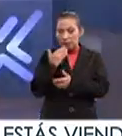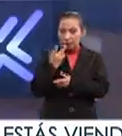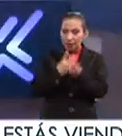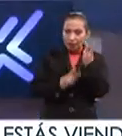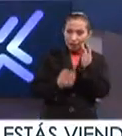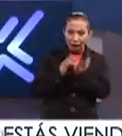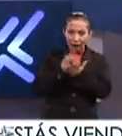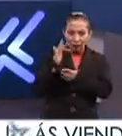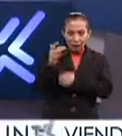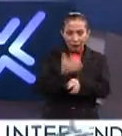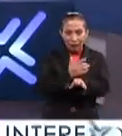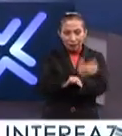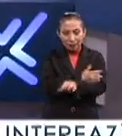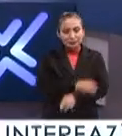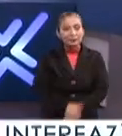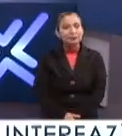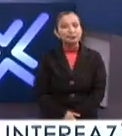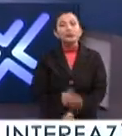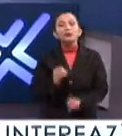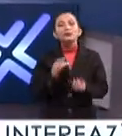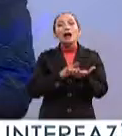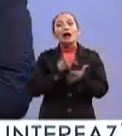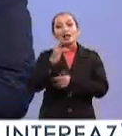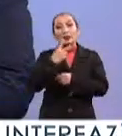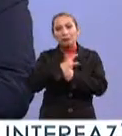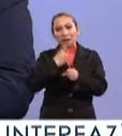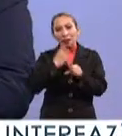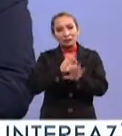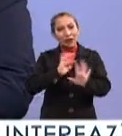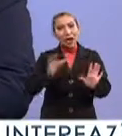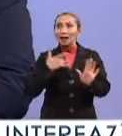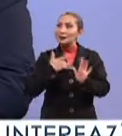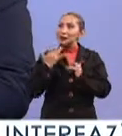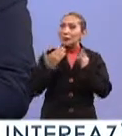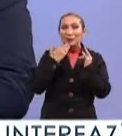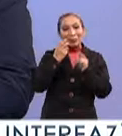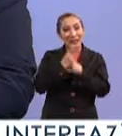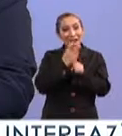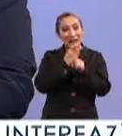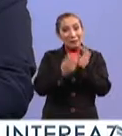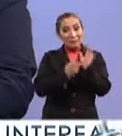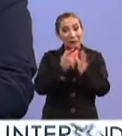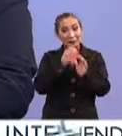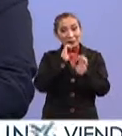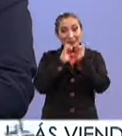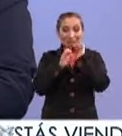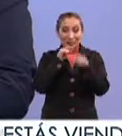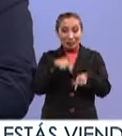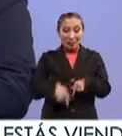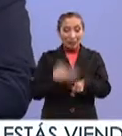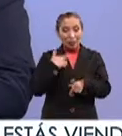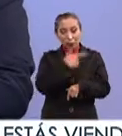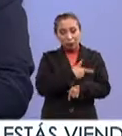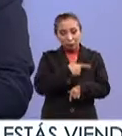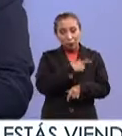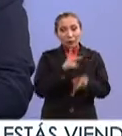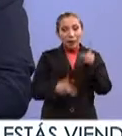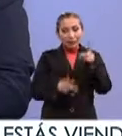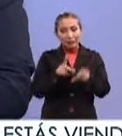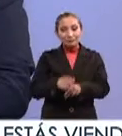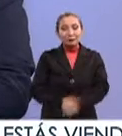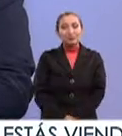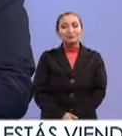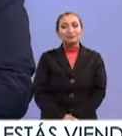bienvenido, gracias por estar con nosotros de nueva cuenta. Hola, muchas gracias por invitarme, ya me siento en casa, la tercera entrevista que aquí me realizan, pero con mucho gusto platicar el